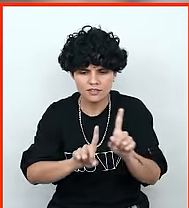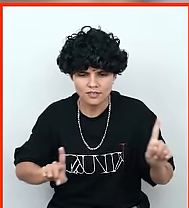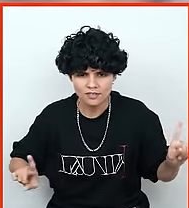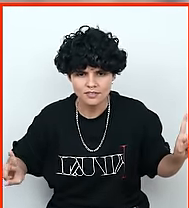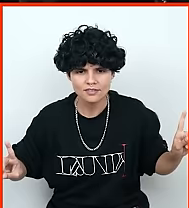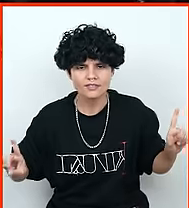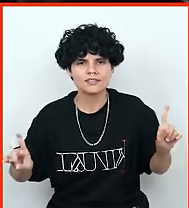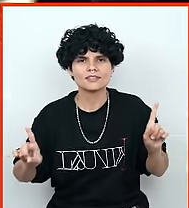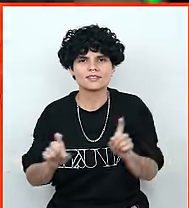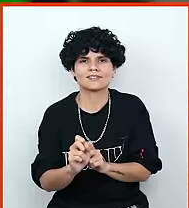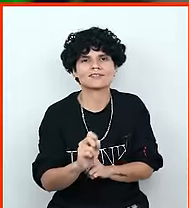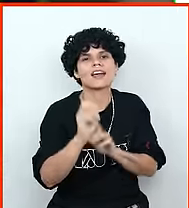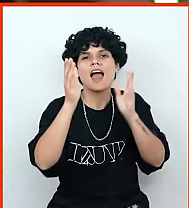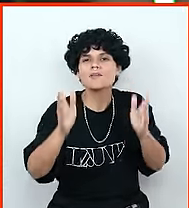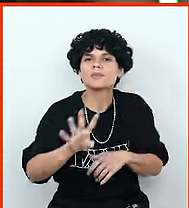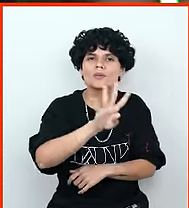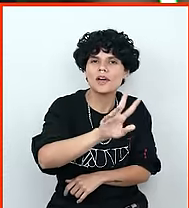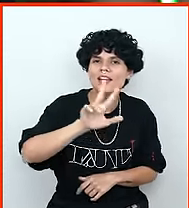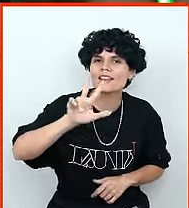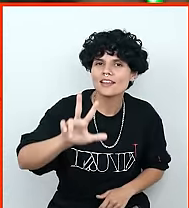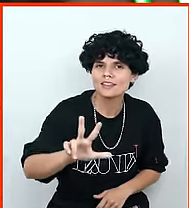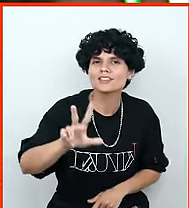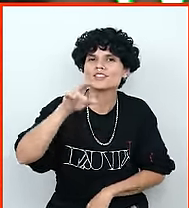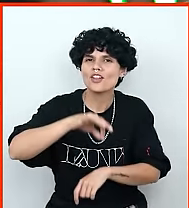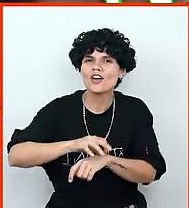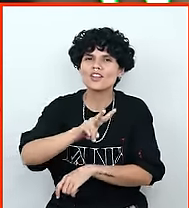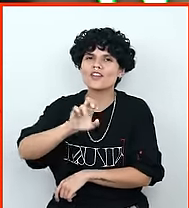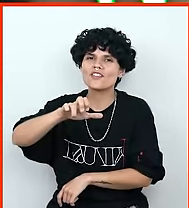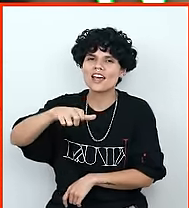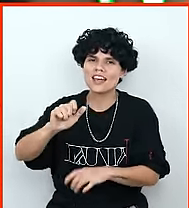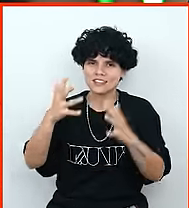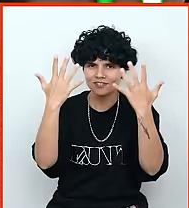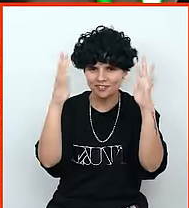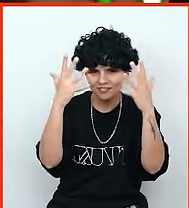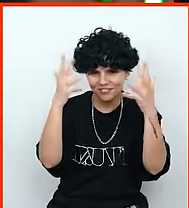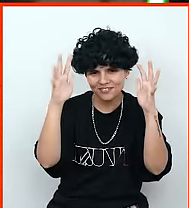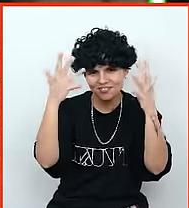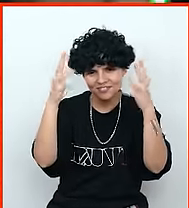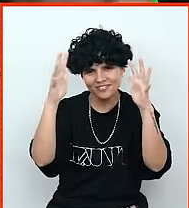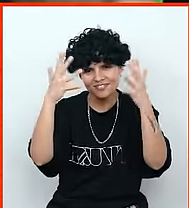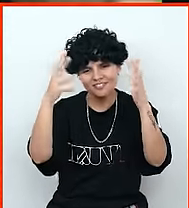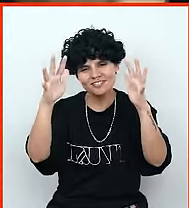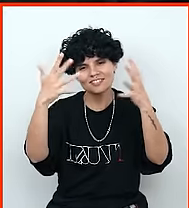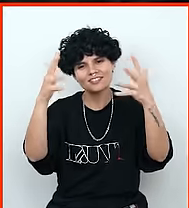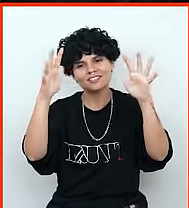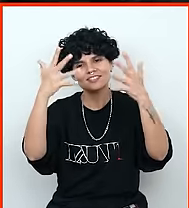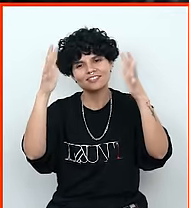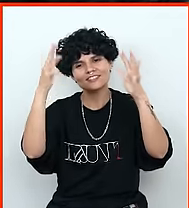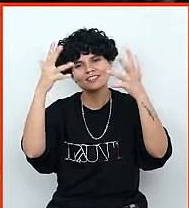siglos sin ventanas. Capítulo 48, Doctor Vélez.